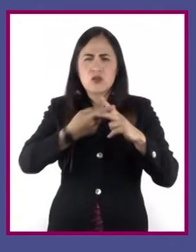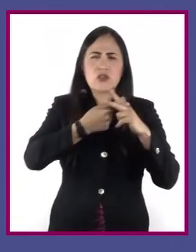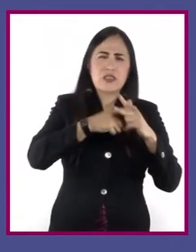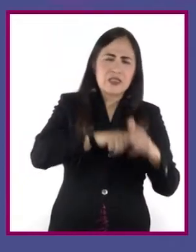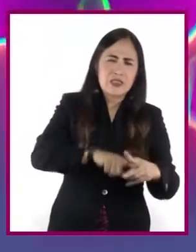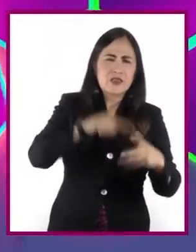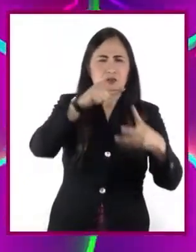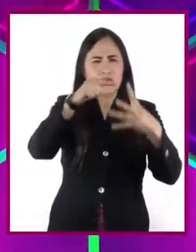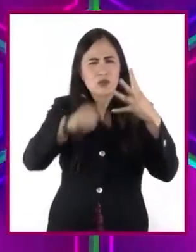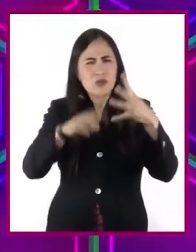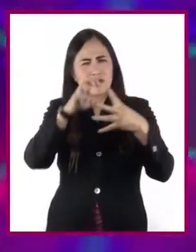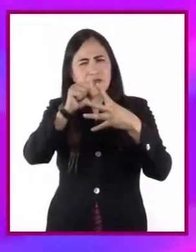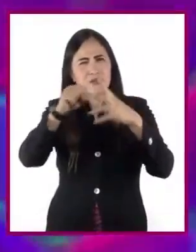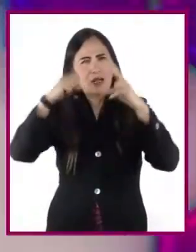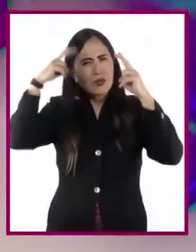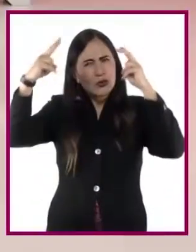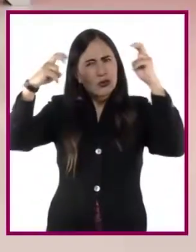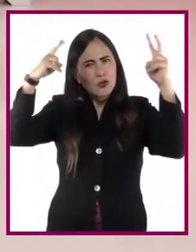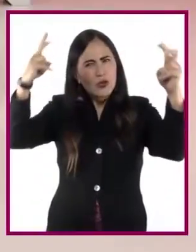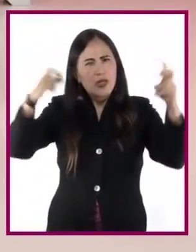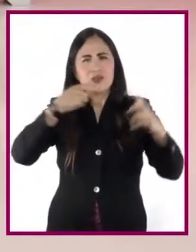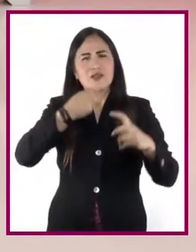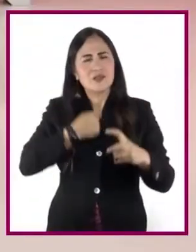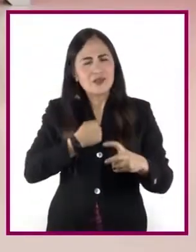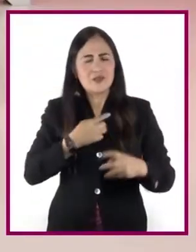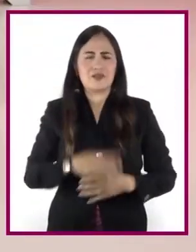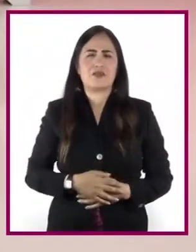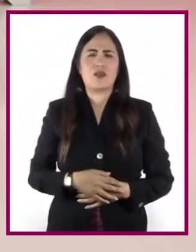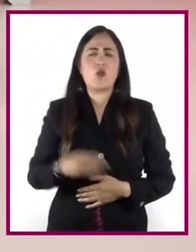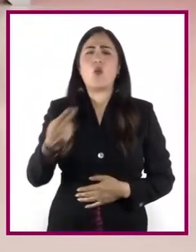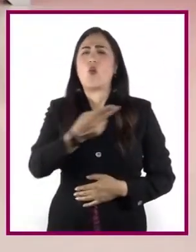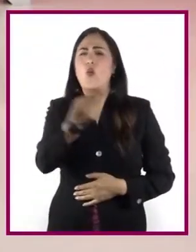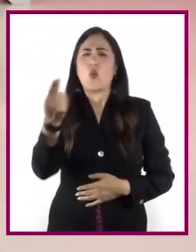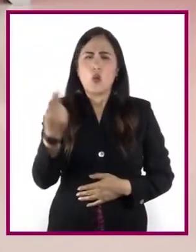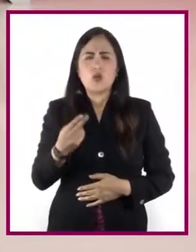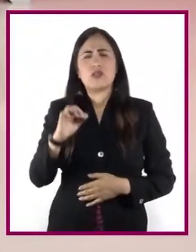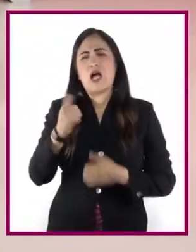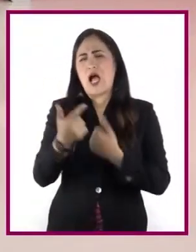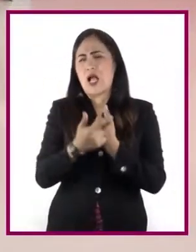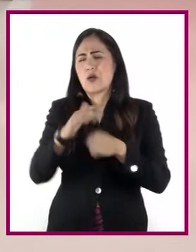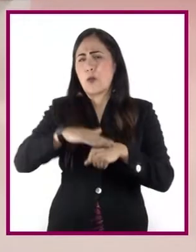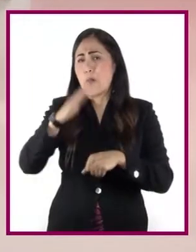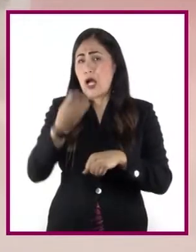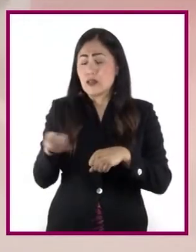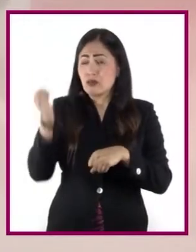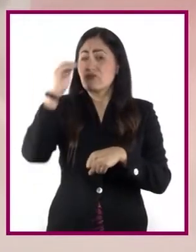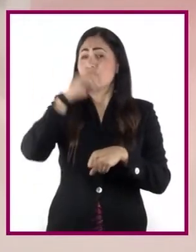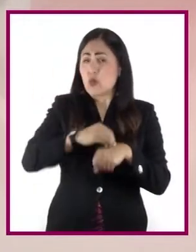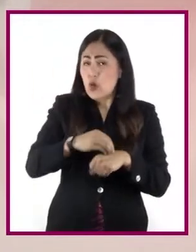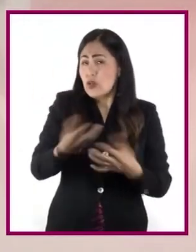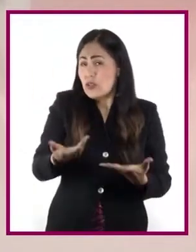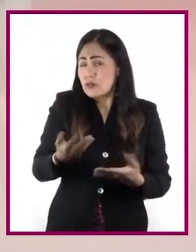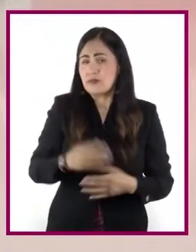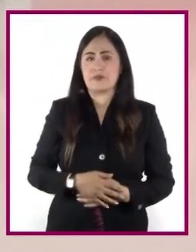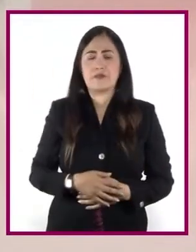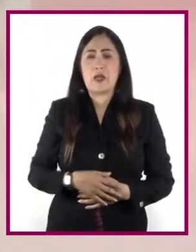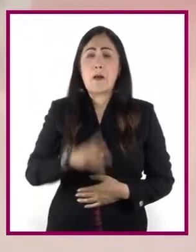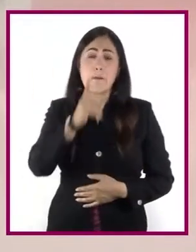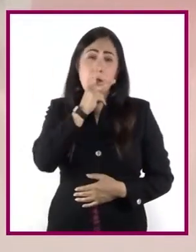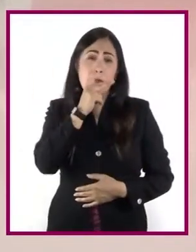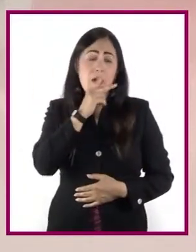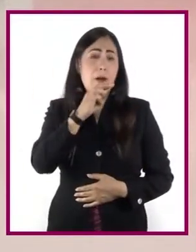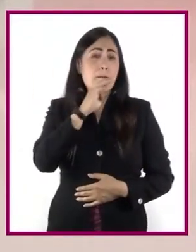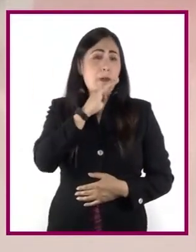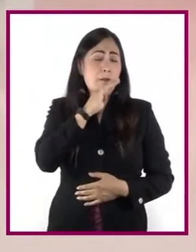y sueños. ¿Qué agregarían ustedes aparte de lo que se señala? ¿Lo que hicieron sus padres,